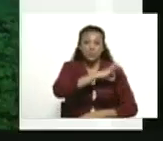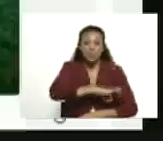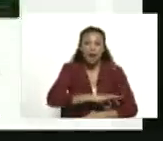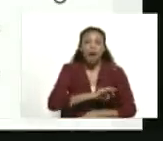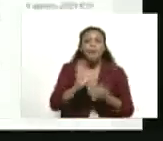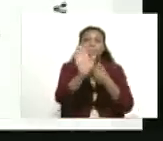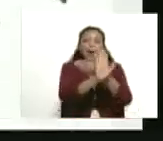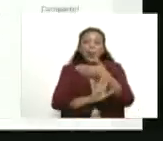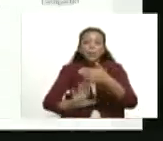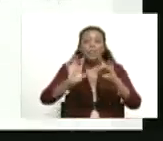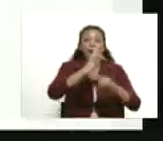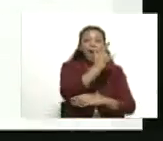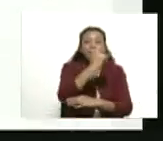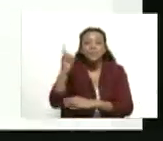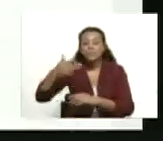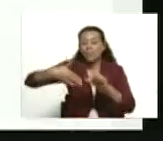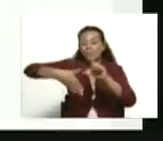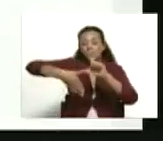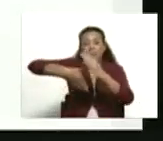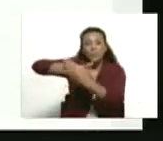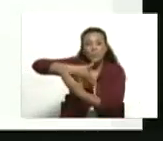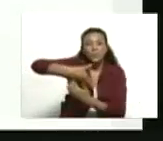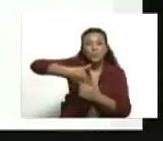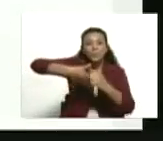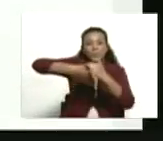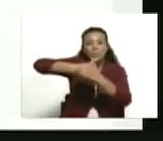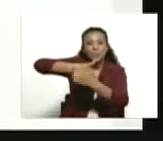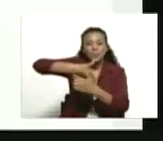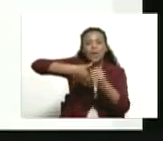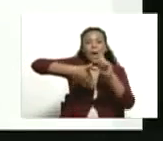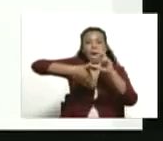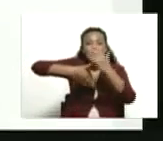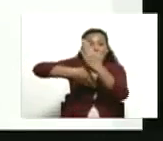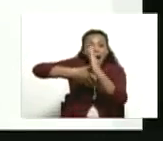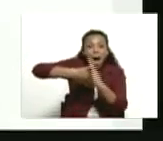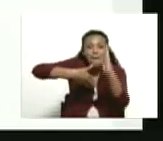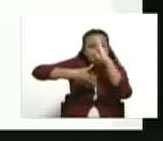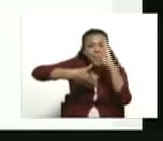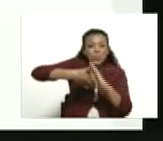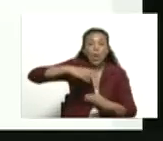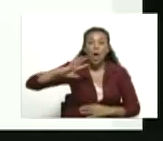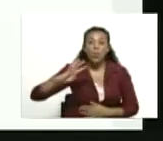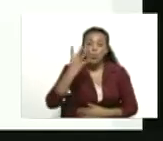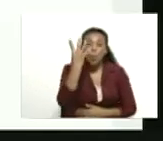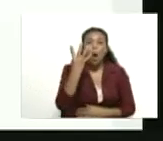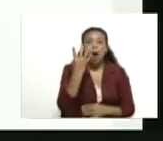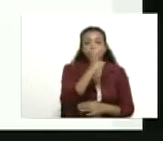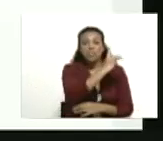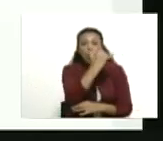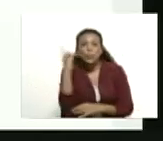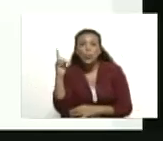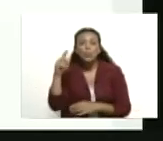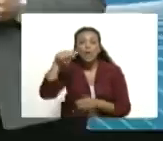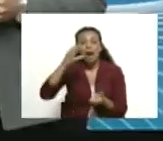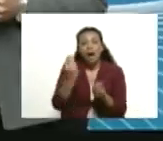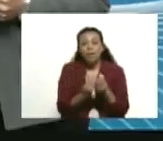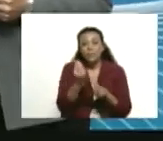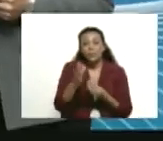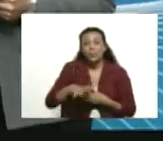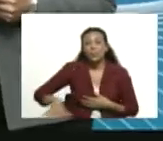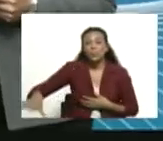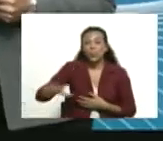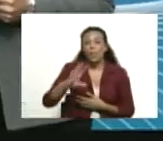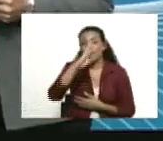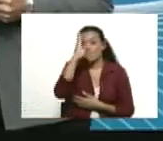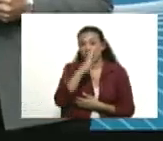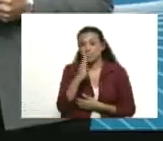para preservar la Amazonía, y esta afirmación se ha hecho a propósito de la cuarta cumbre amazónica que se ha llevado a cabo en la ciudad de